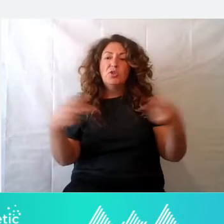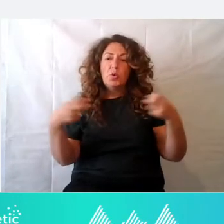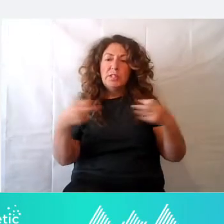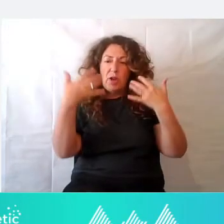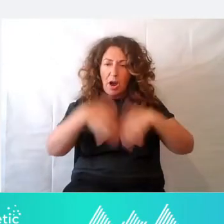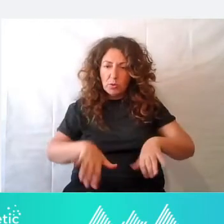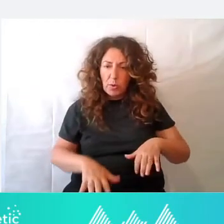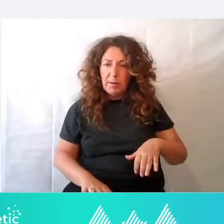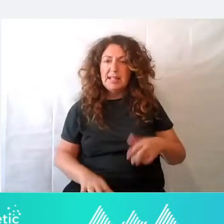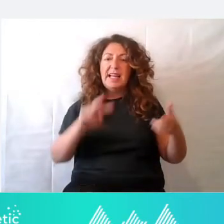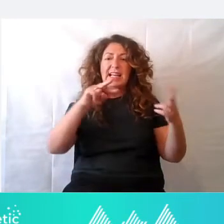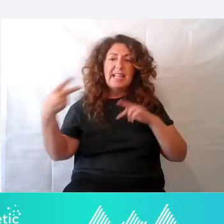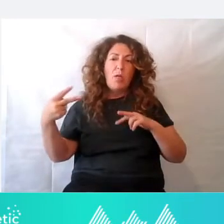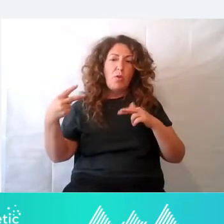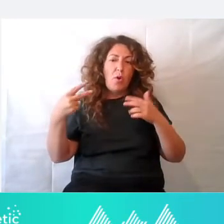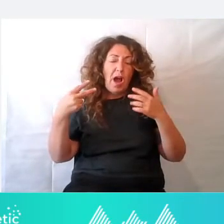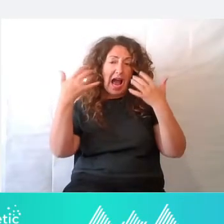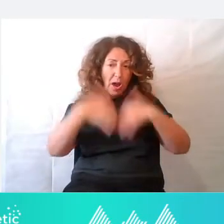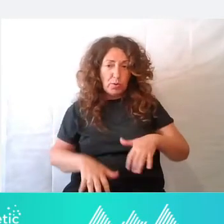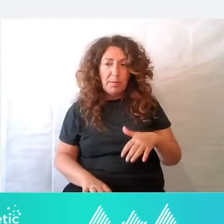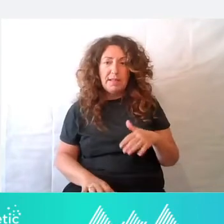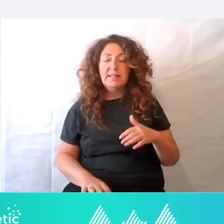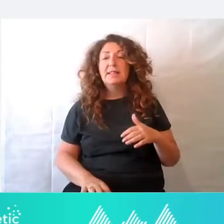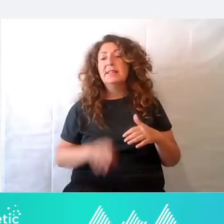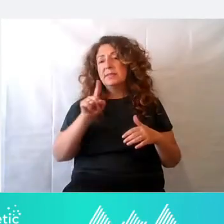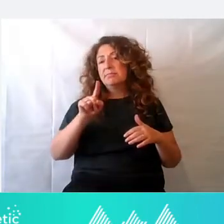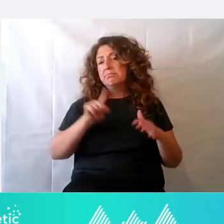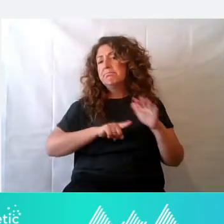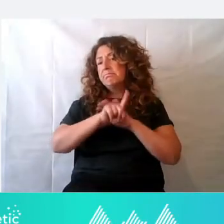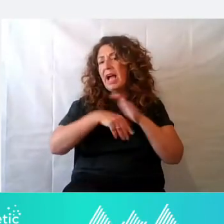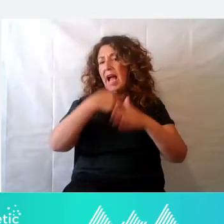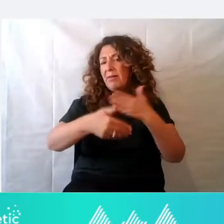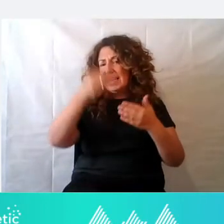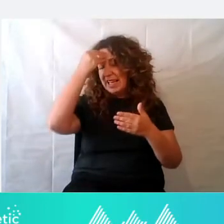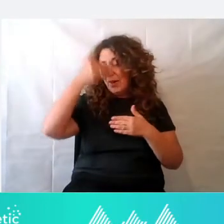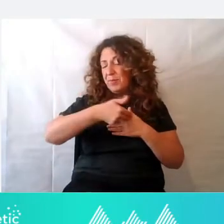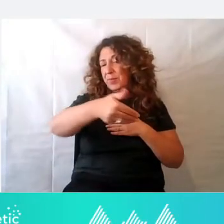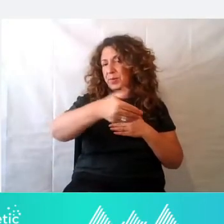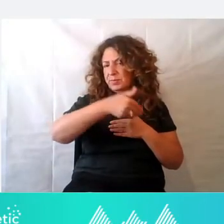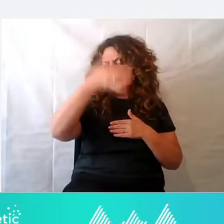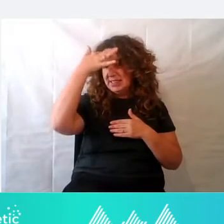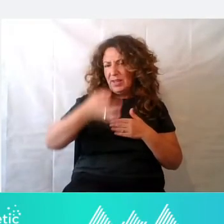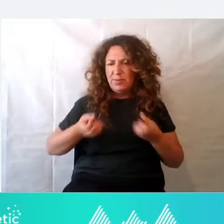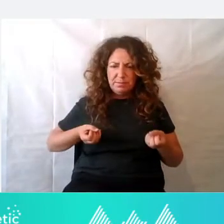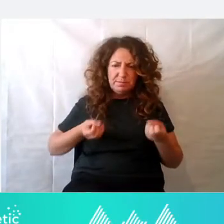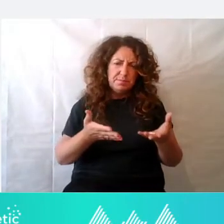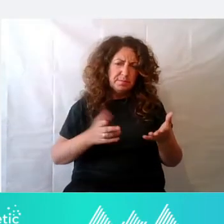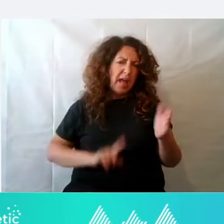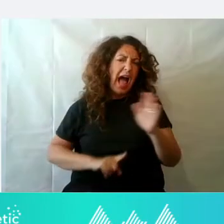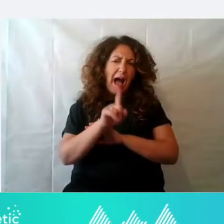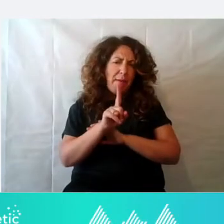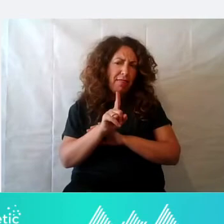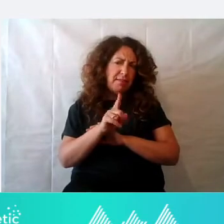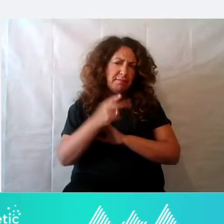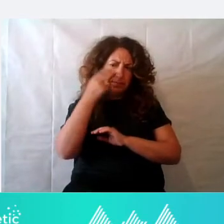seguir viendo avances ahí y yo creo que en los próximos años podremos compartir avances interesantísimos en aplicación de inteligencia